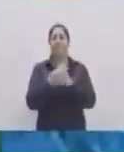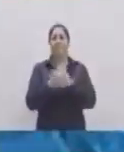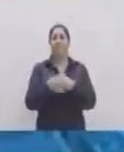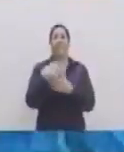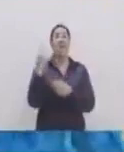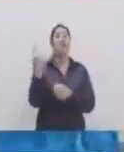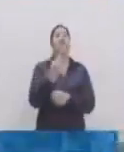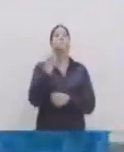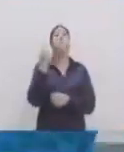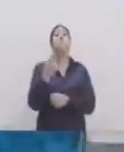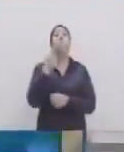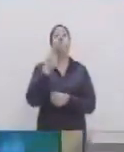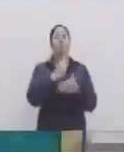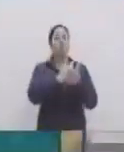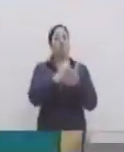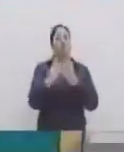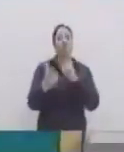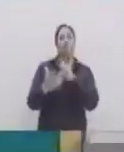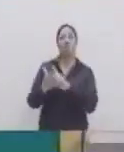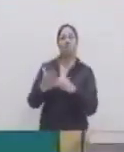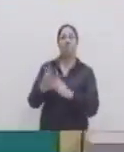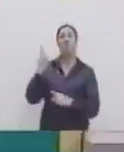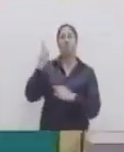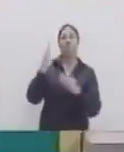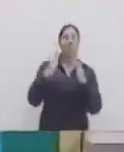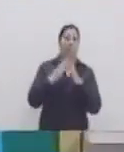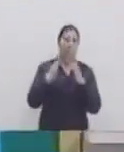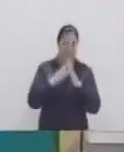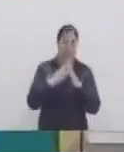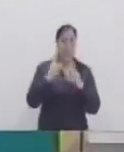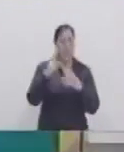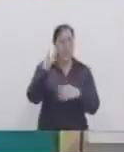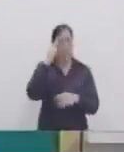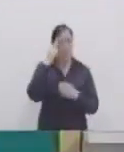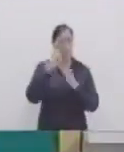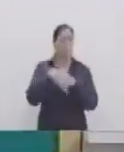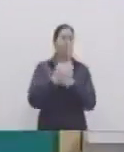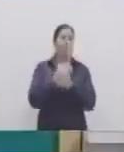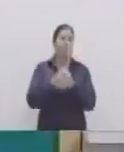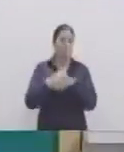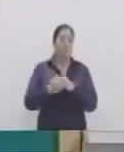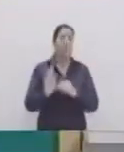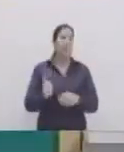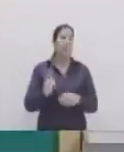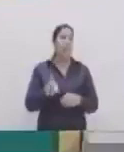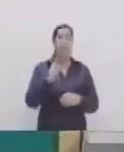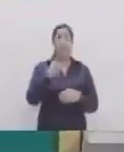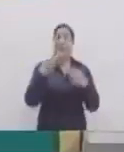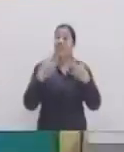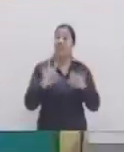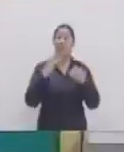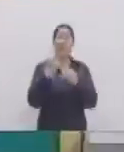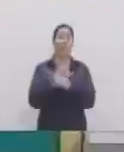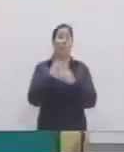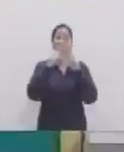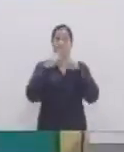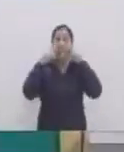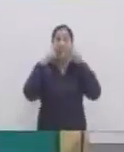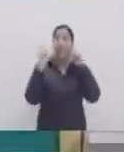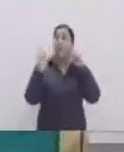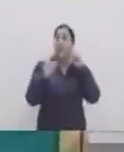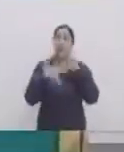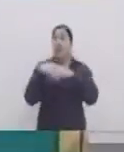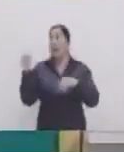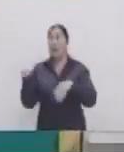porque recordemos la importancia de mantener una buena higiene ustedes en casa. Recuerden lavarse las manos constantemente, traten de utilizar su mascarilla.